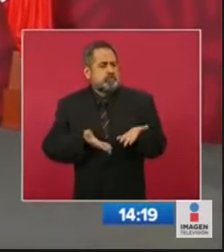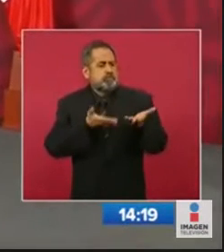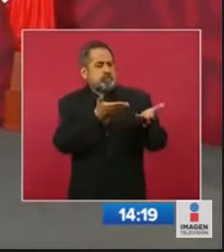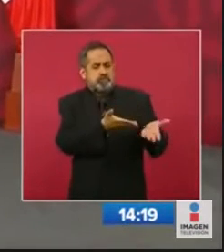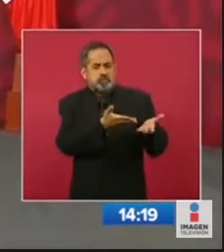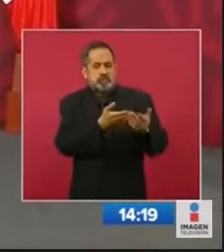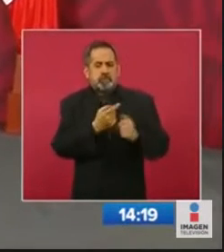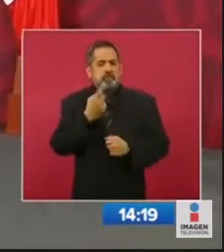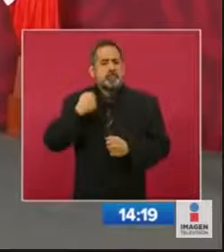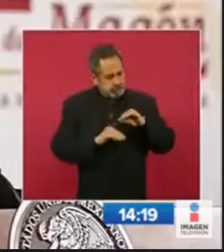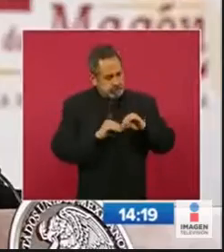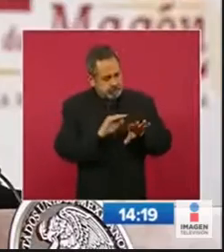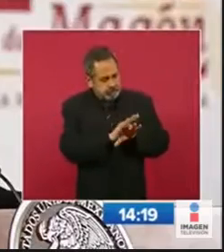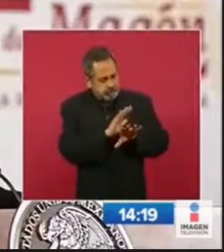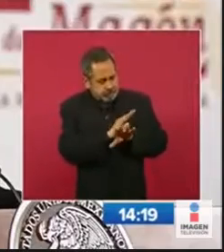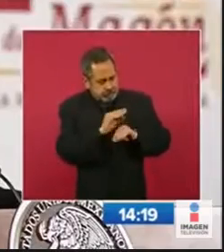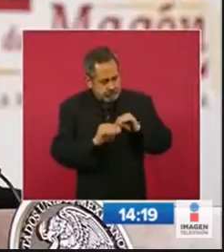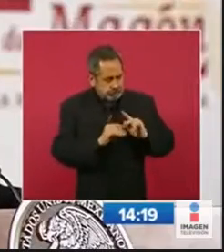2,972 millones de pesos, aunque pues era